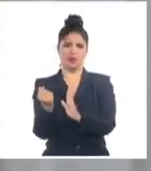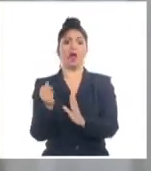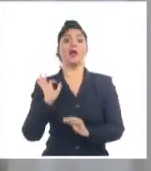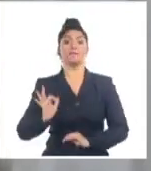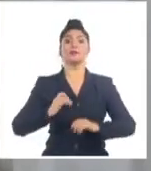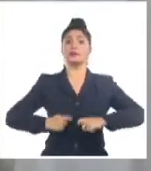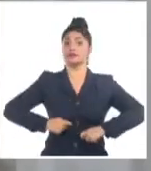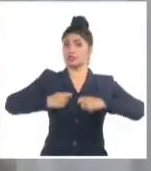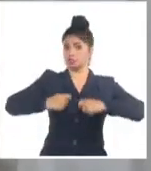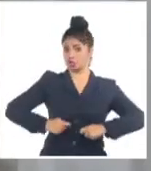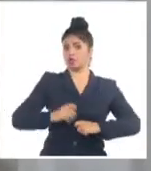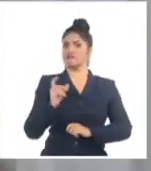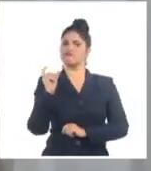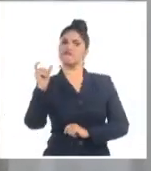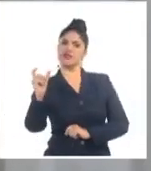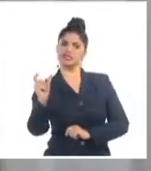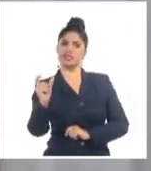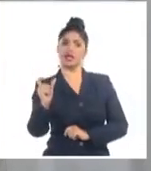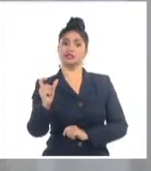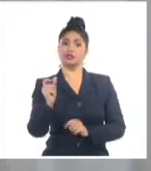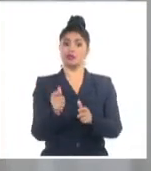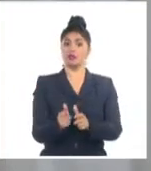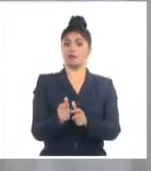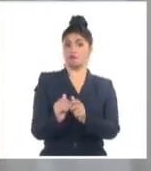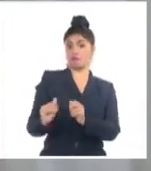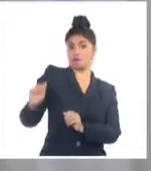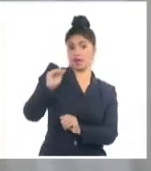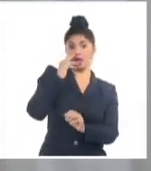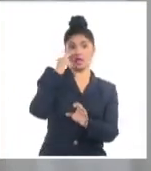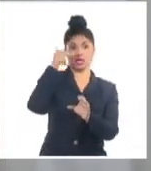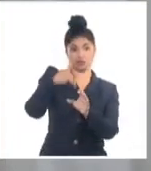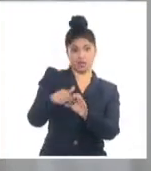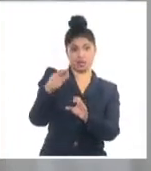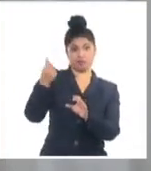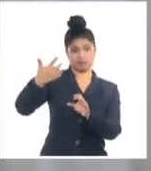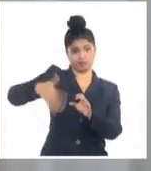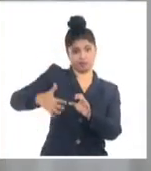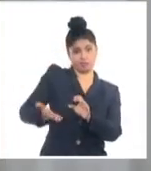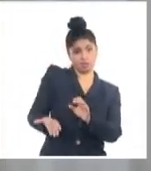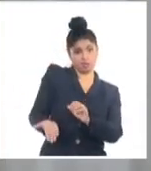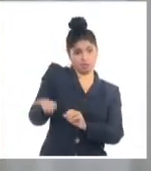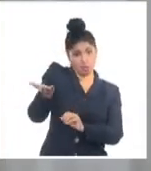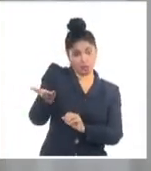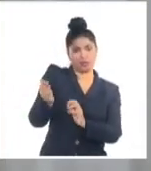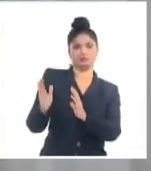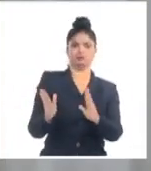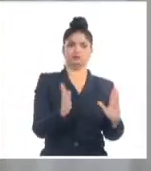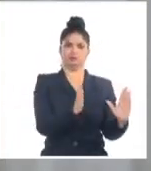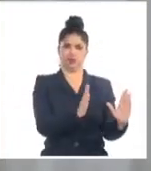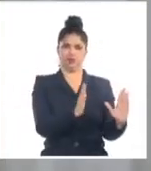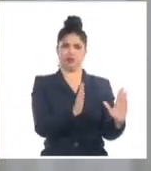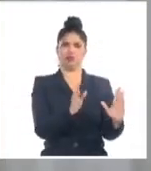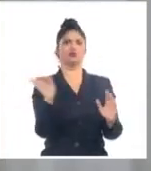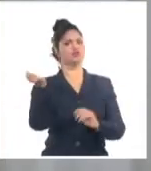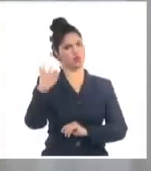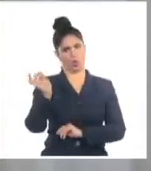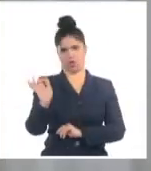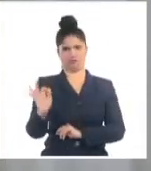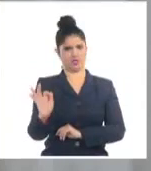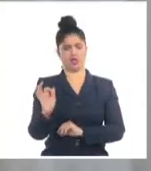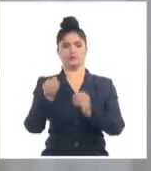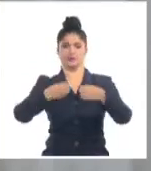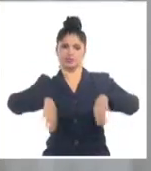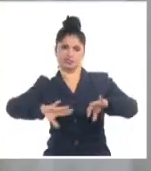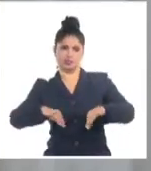de aplazar la implementación de una proyección de gobierno vinculada con la actualización de los precios de